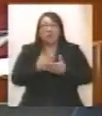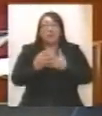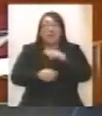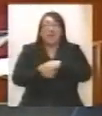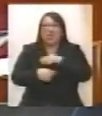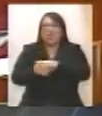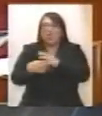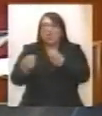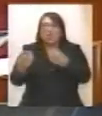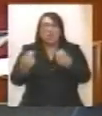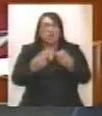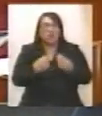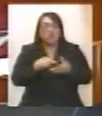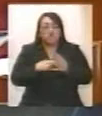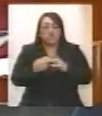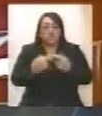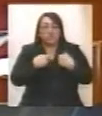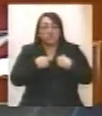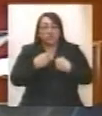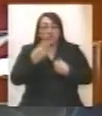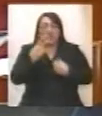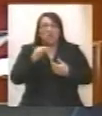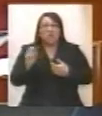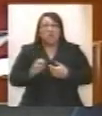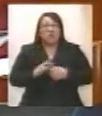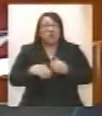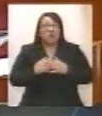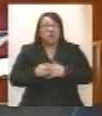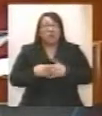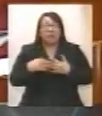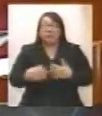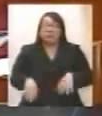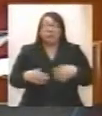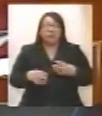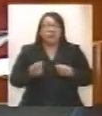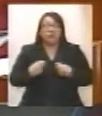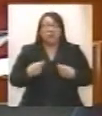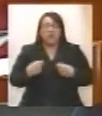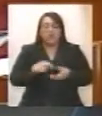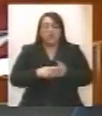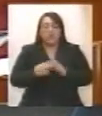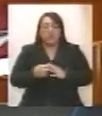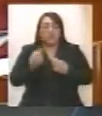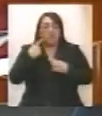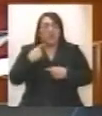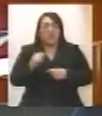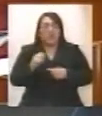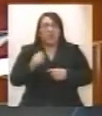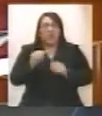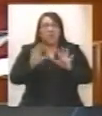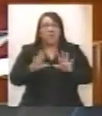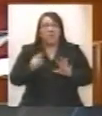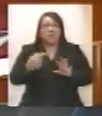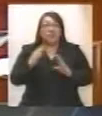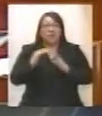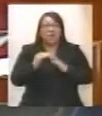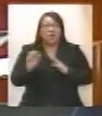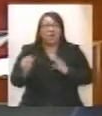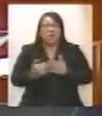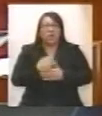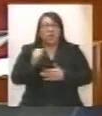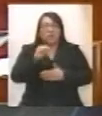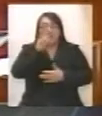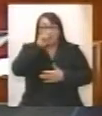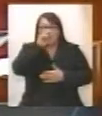corrupción representa aproximadamente el 2% del PBI, lo que equivale a pérdidas de casi 10.000 millones de nuevos